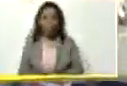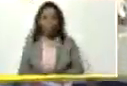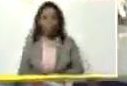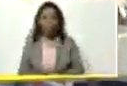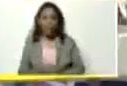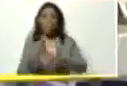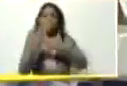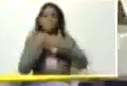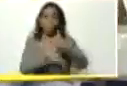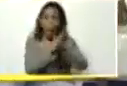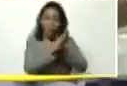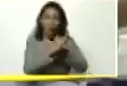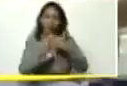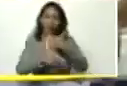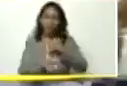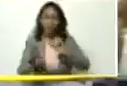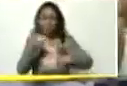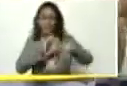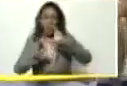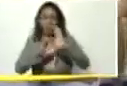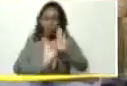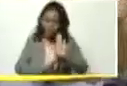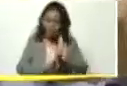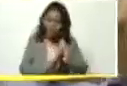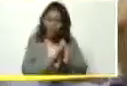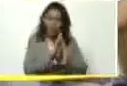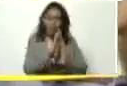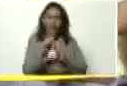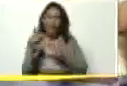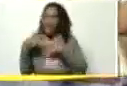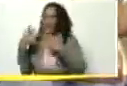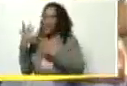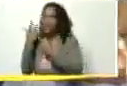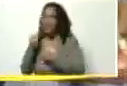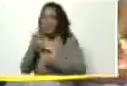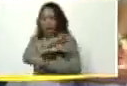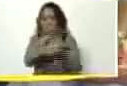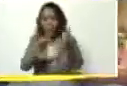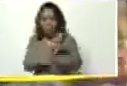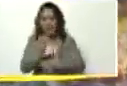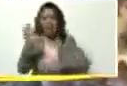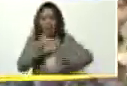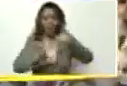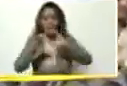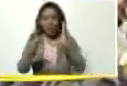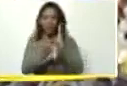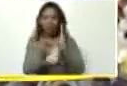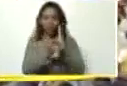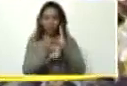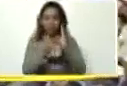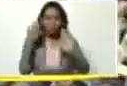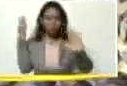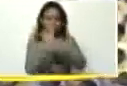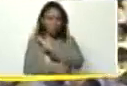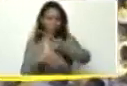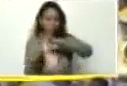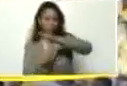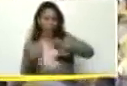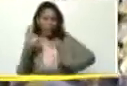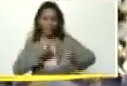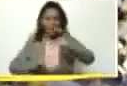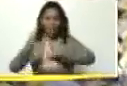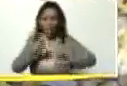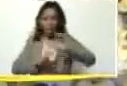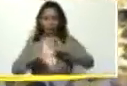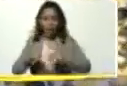Vamos a avanzar científicamente. ¿Qué me dice la vicepresidenta de Ciencia y Tecnología sobre el avance científico?